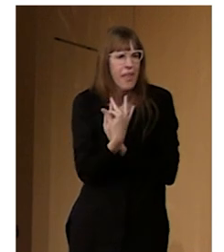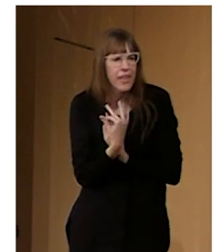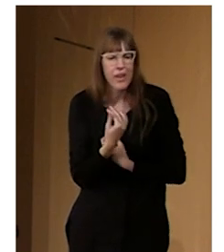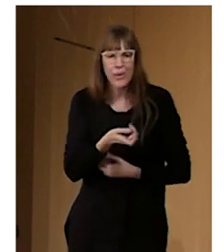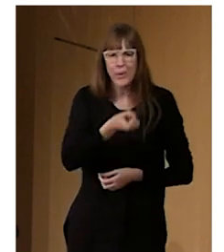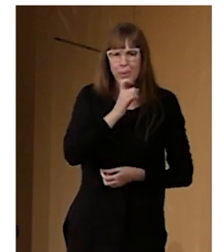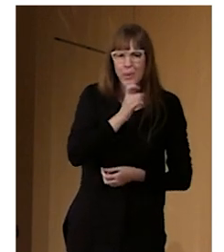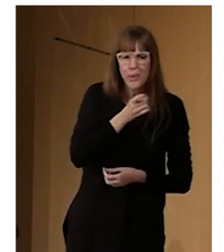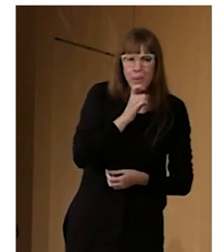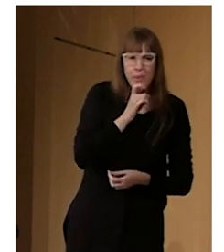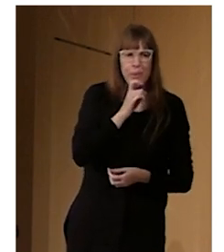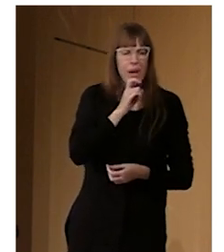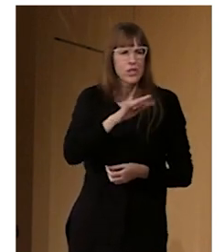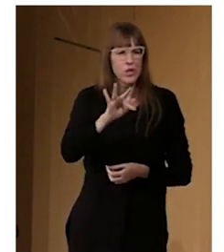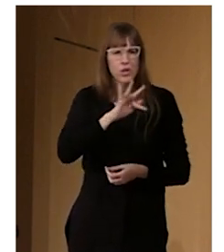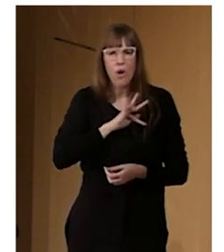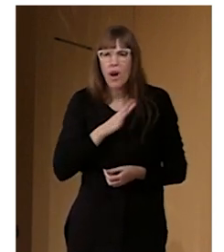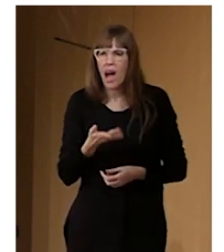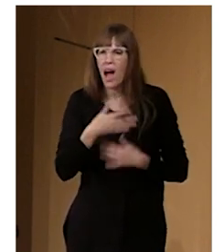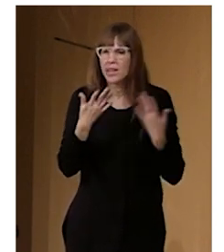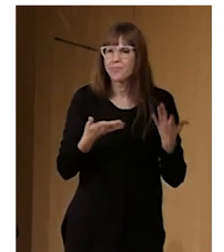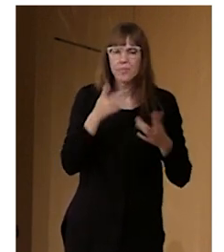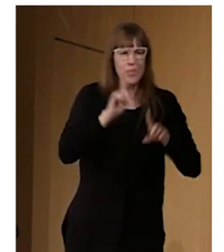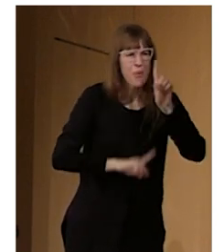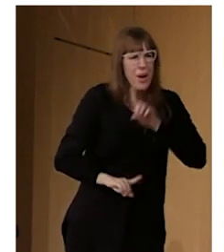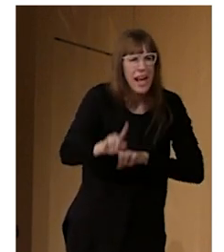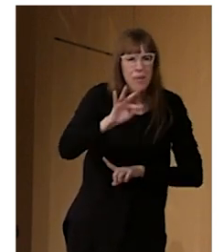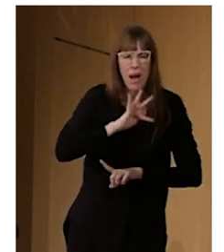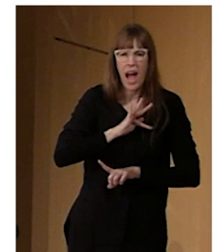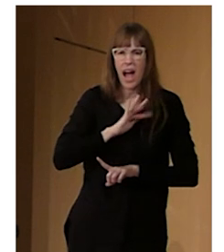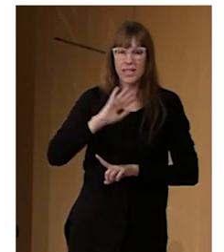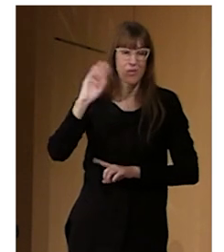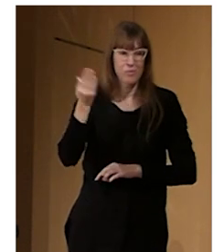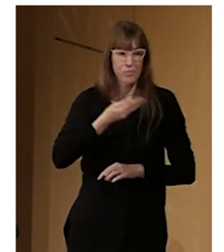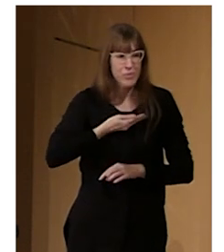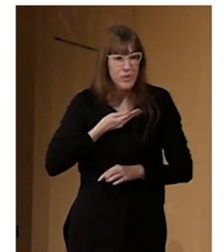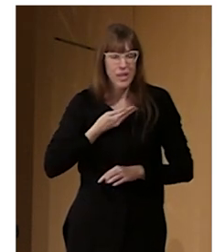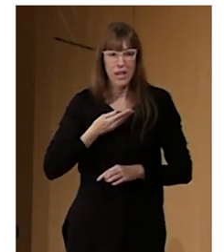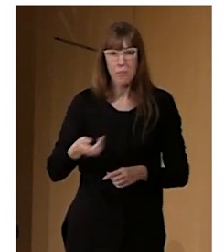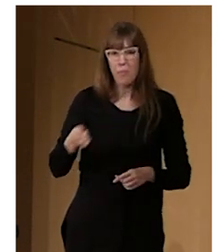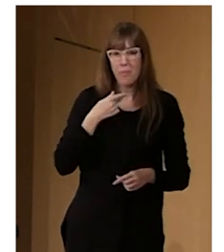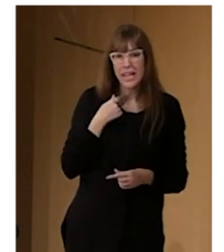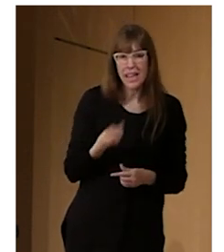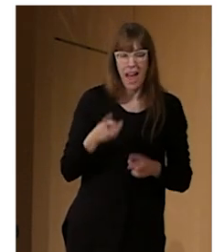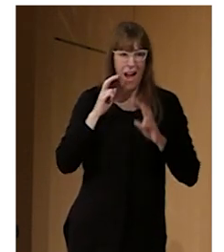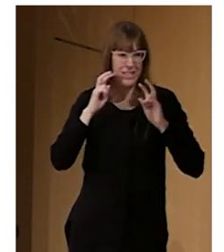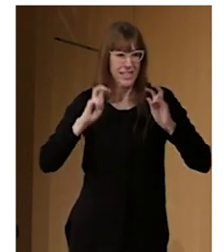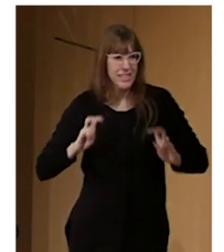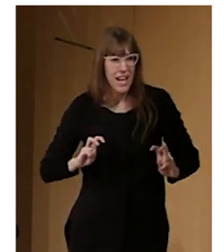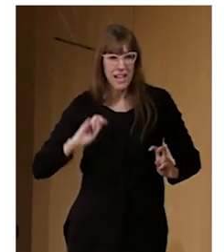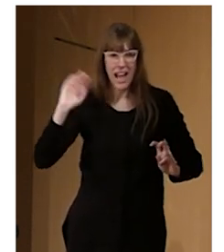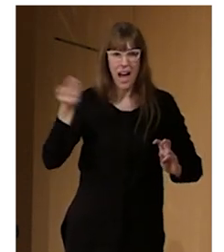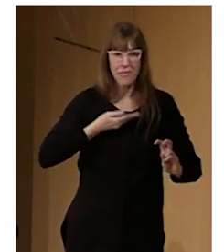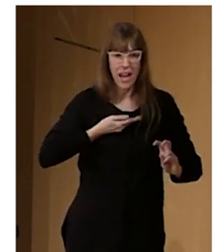eh difíciles problemáticas pérdidas eh el estrés no a día de hoy eh de la